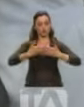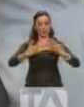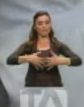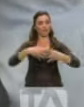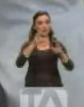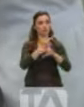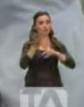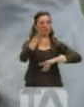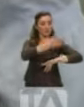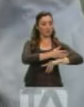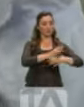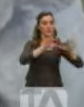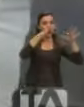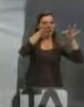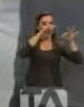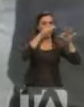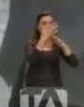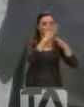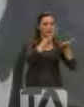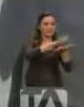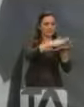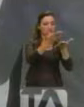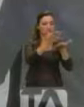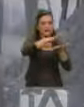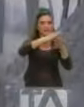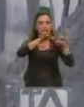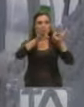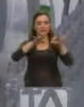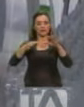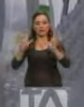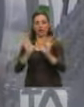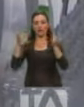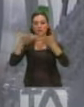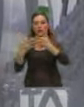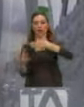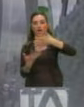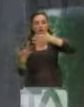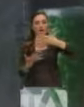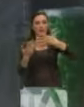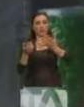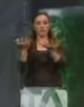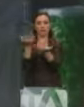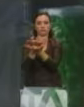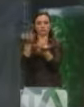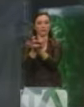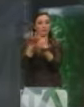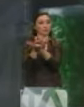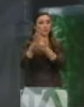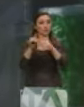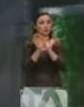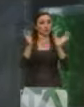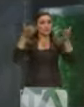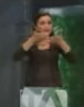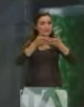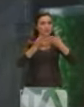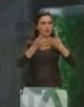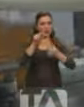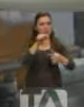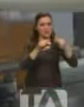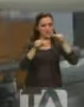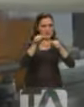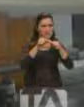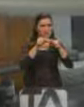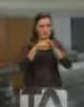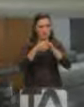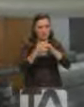producción empieza por el secado de la hoja, la cocción en este caldero, filtración a estos tanques, para luego, bajo estrictas normas de higiene y salubridad,